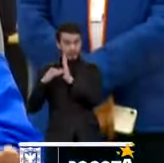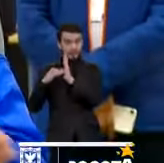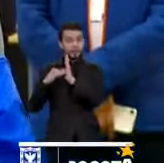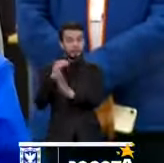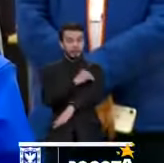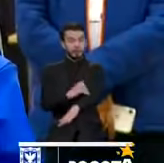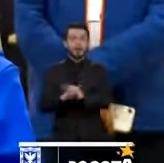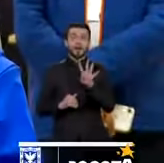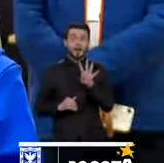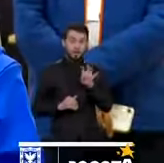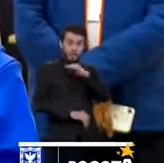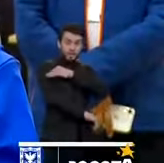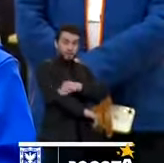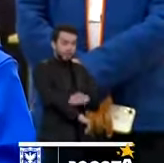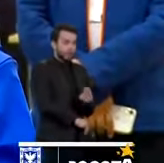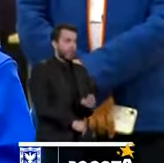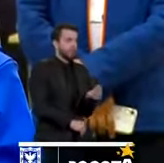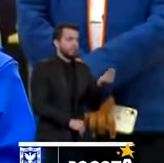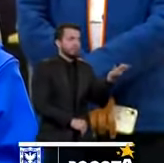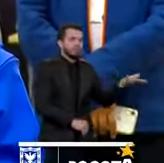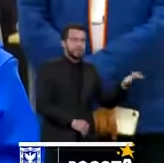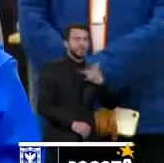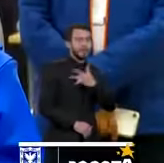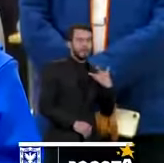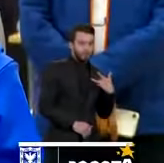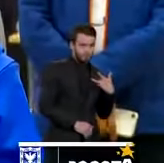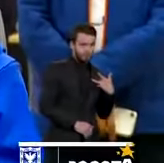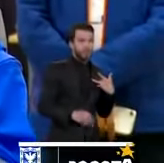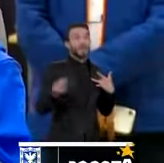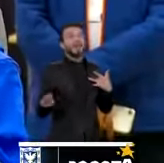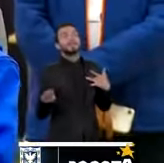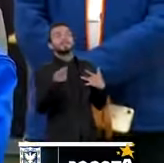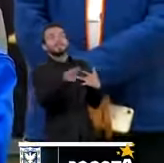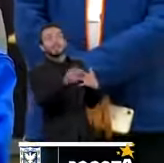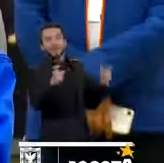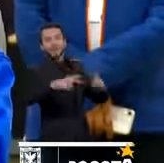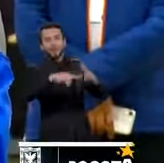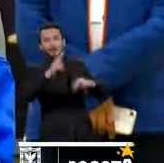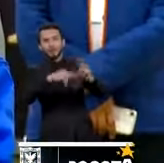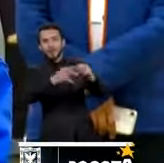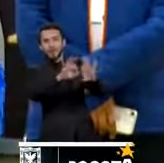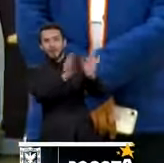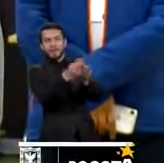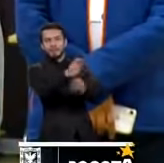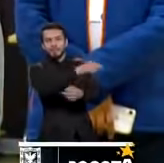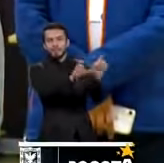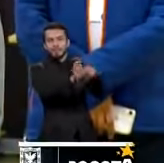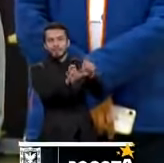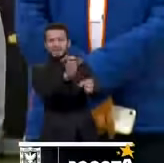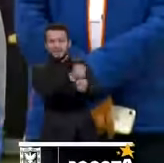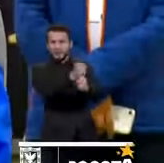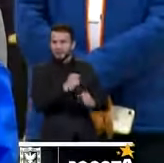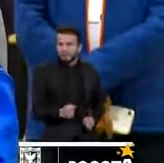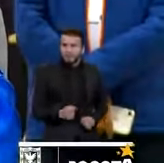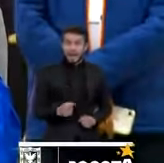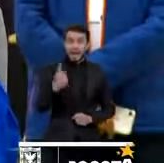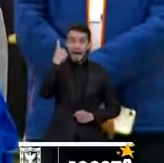parte de la red privada. Es decir que cerca de 21.000 millones de los que entraron ayer van para salud, lo